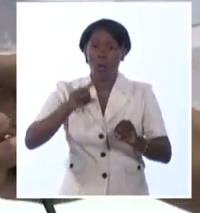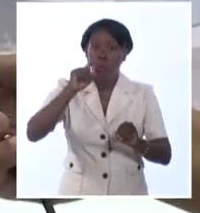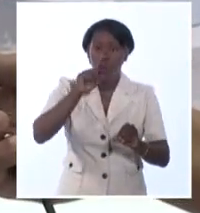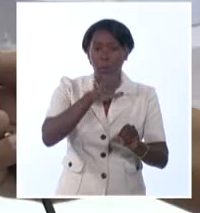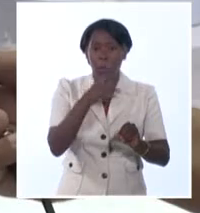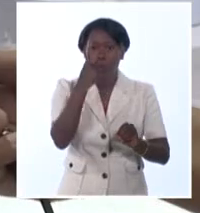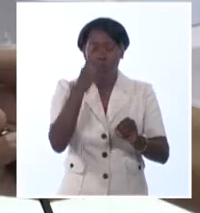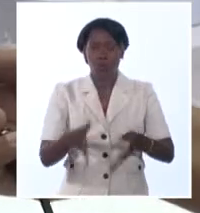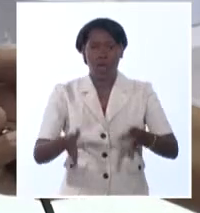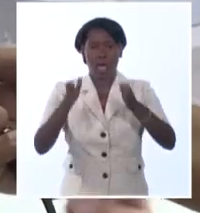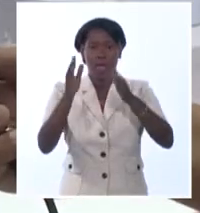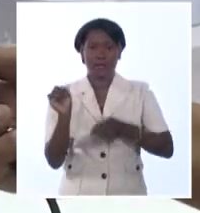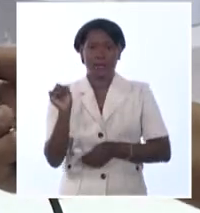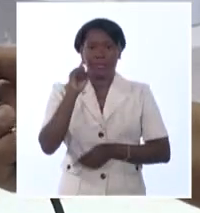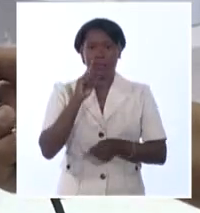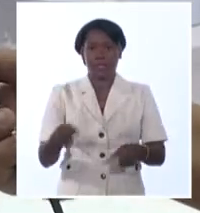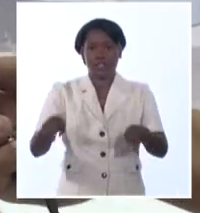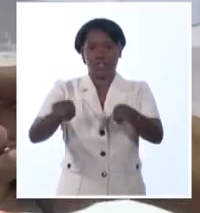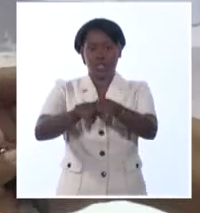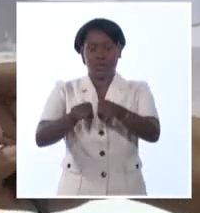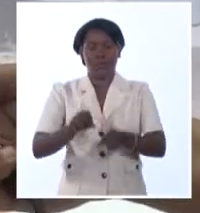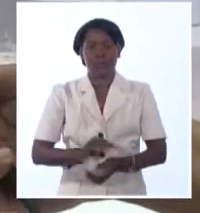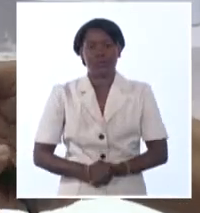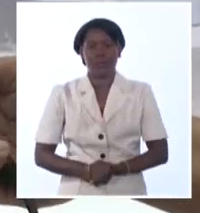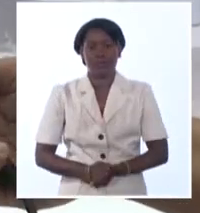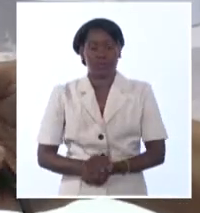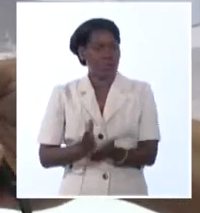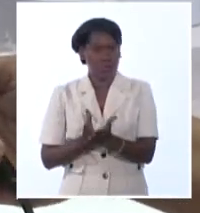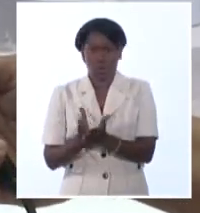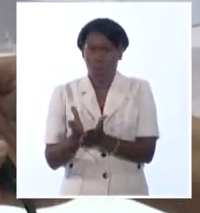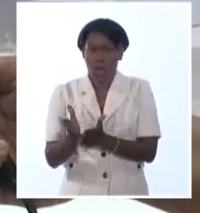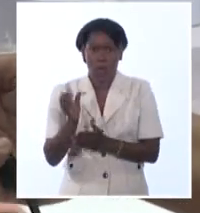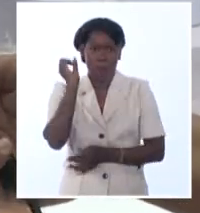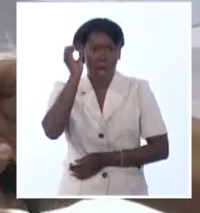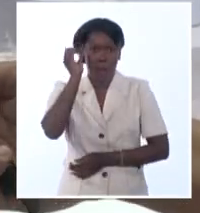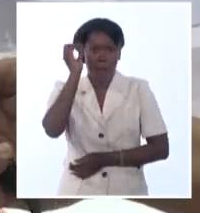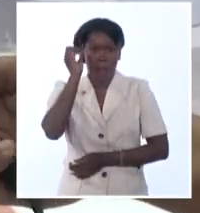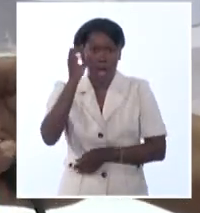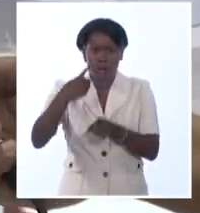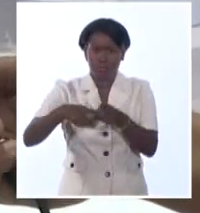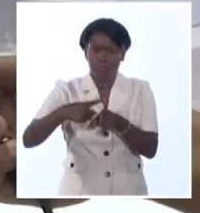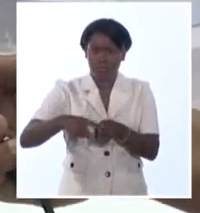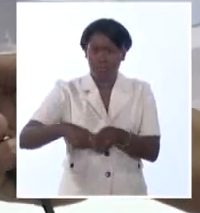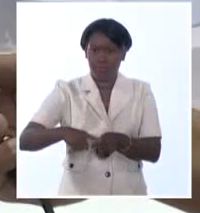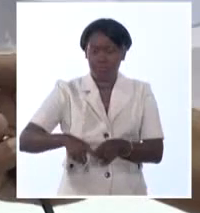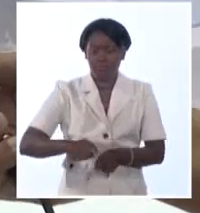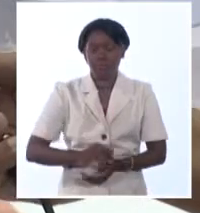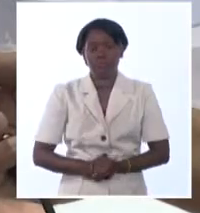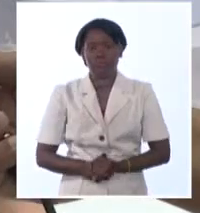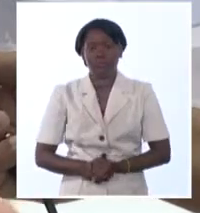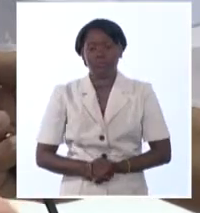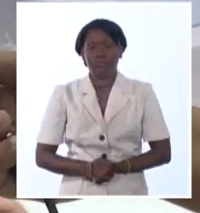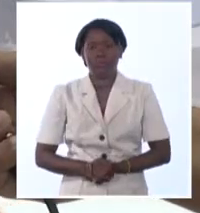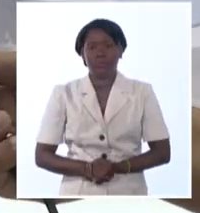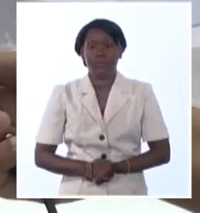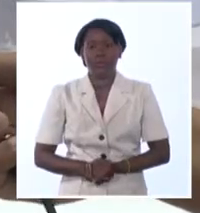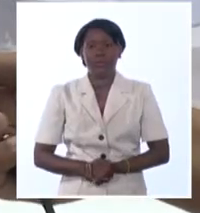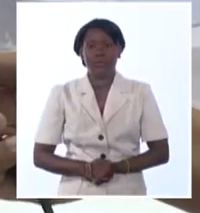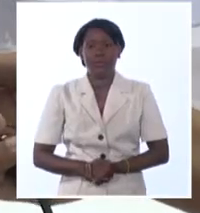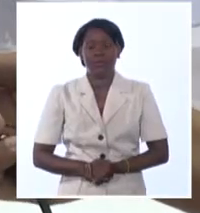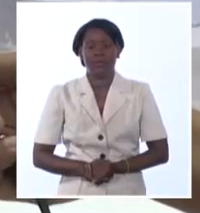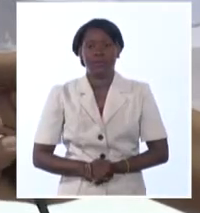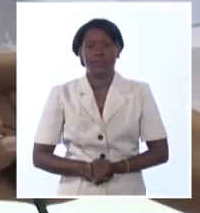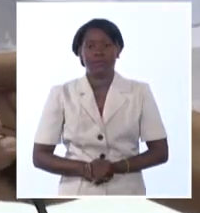incorporar al sistema. En paralelo, estamos también haciendo acciones en la generación distribuida, tanto en la generación AFIU como en la generación A10, para ir